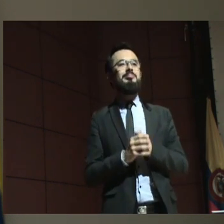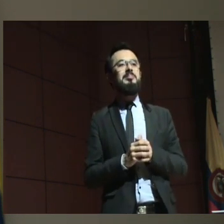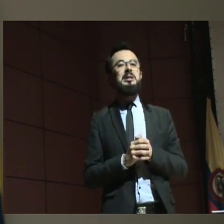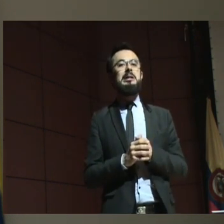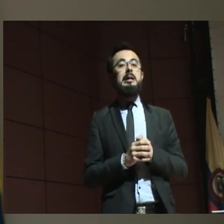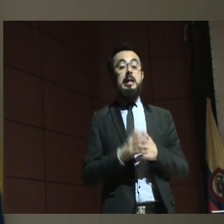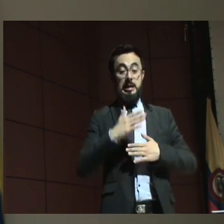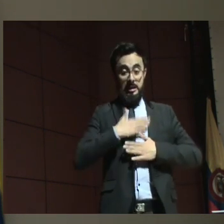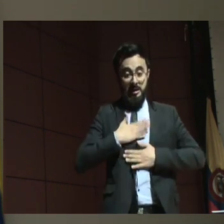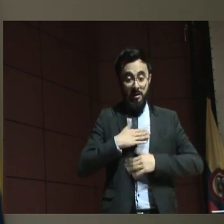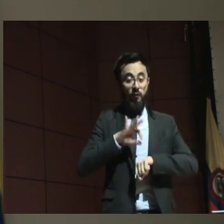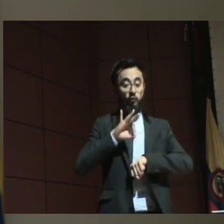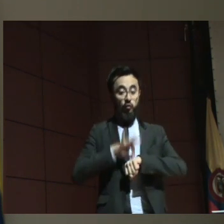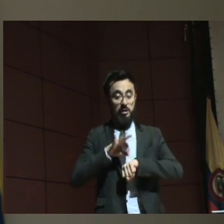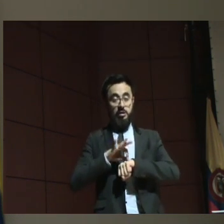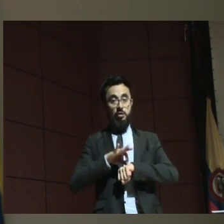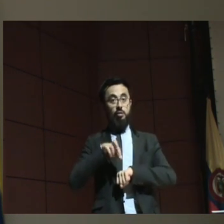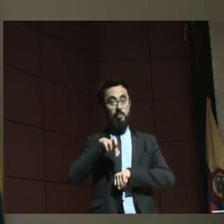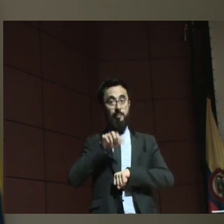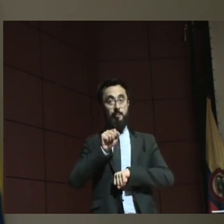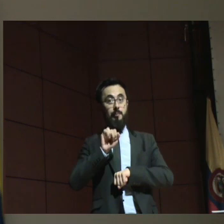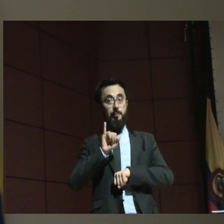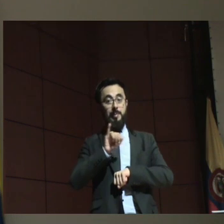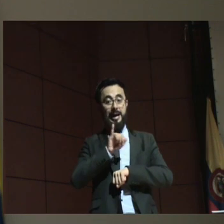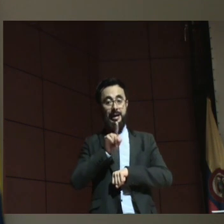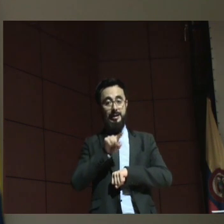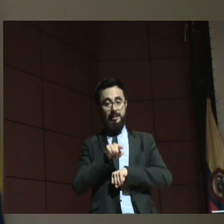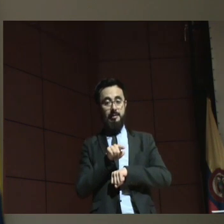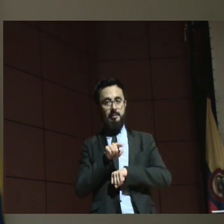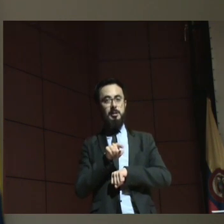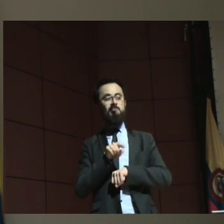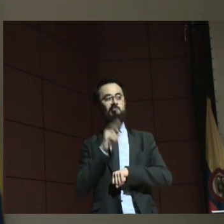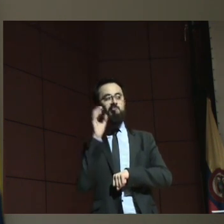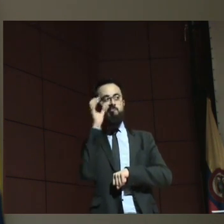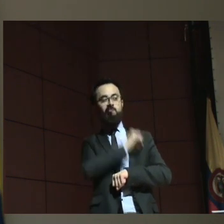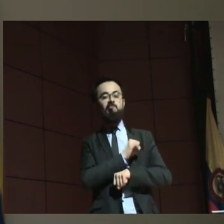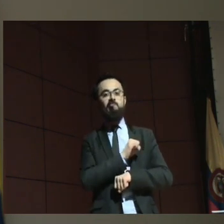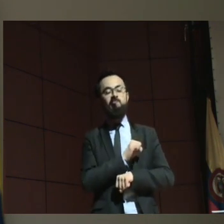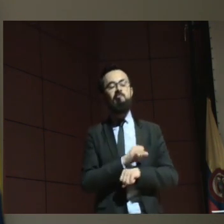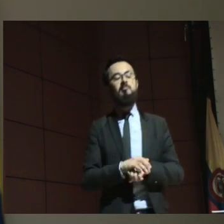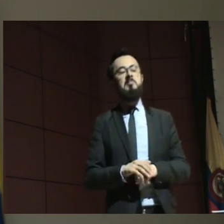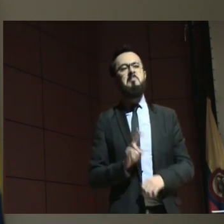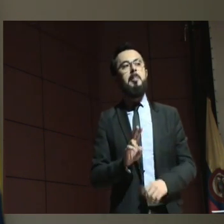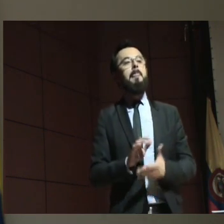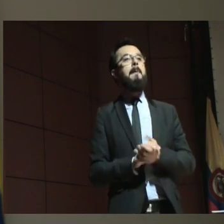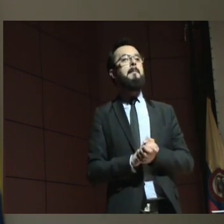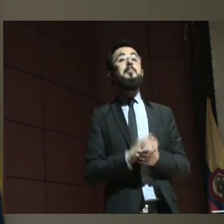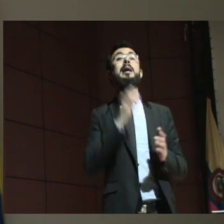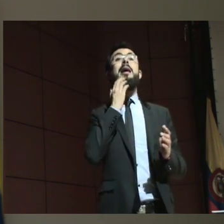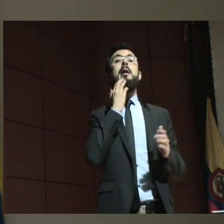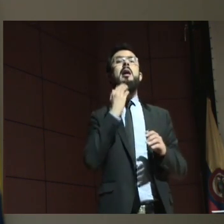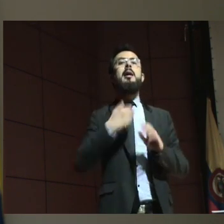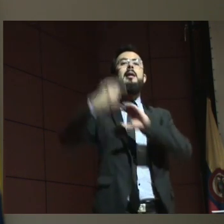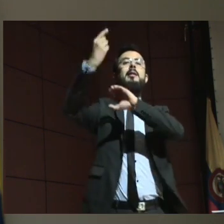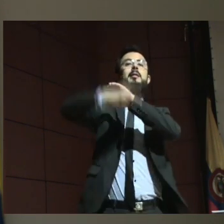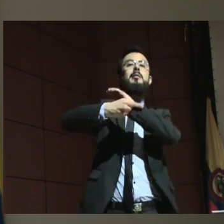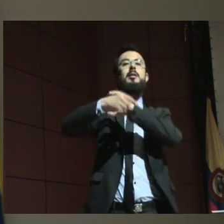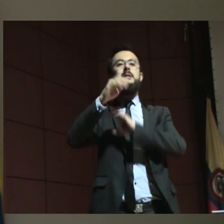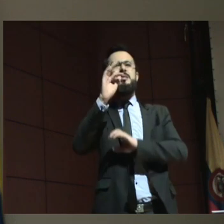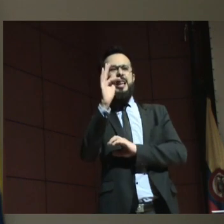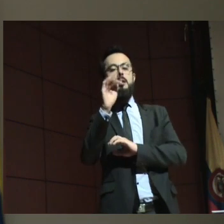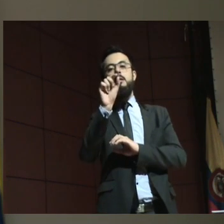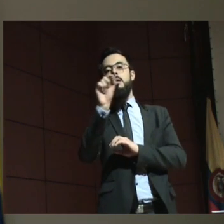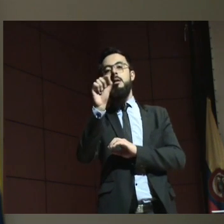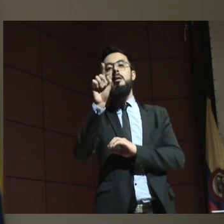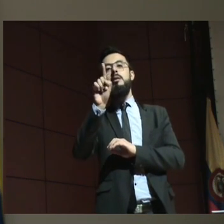con el paso del tiempo. Y el ejemplo claro, perfecto, de esto es la sentencia T-684-2014, que es